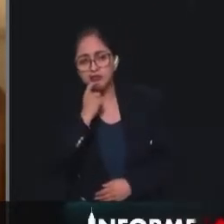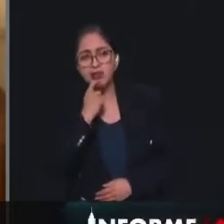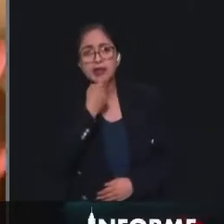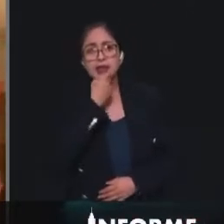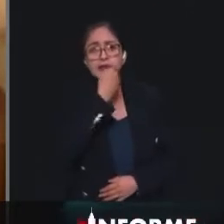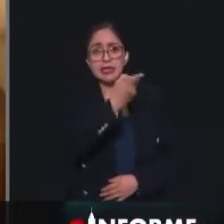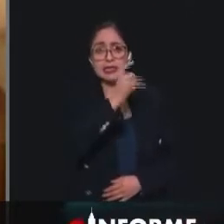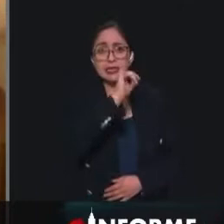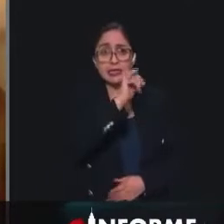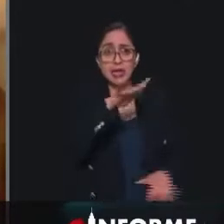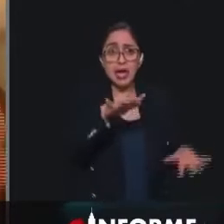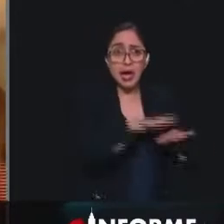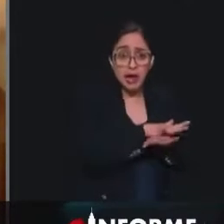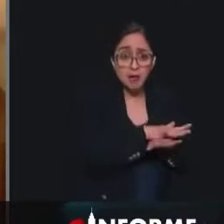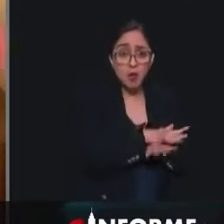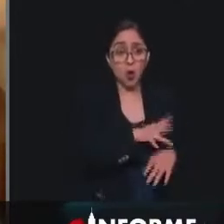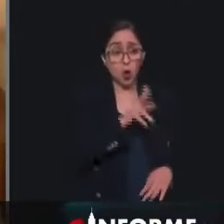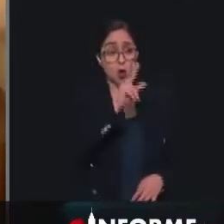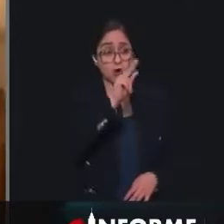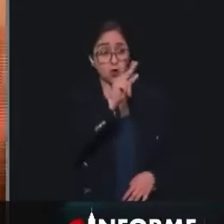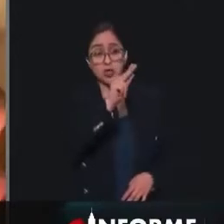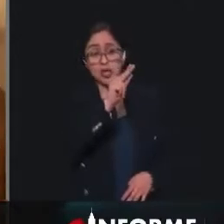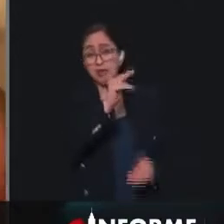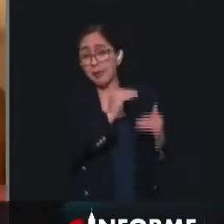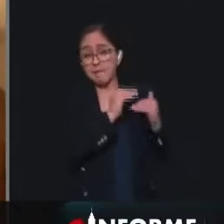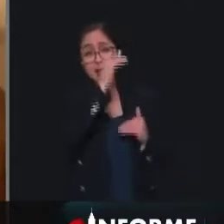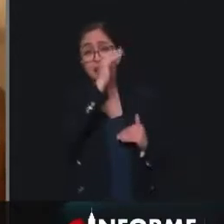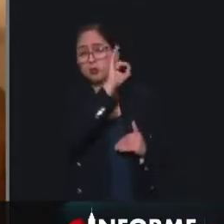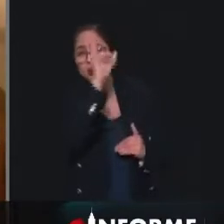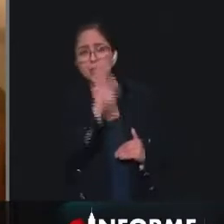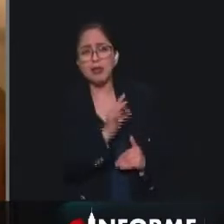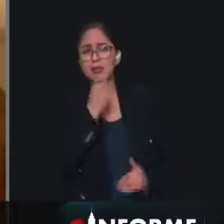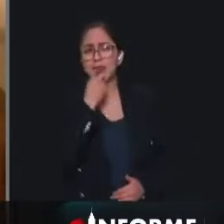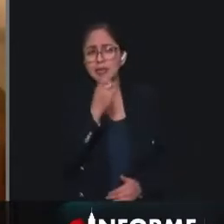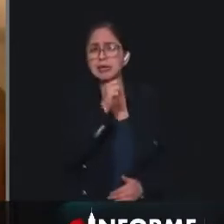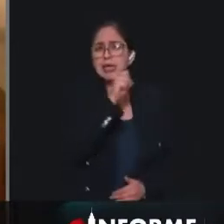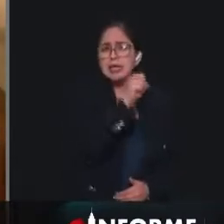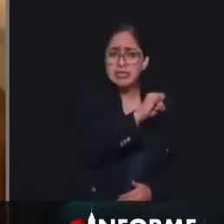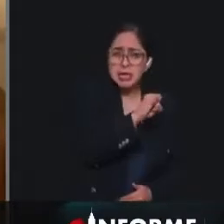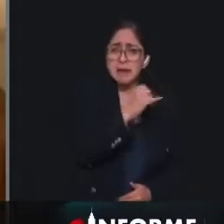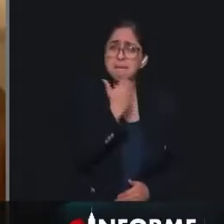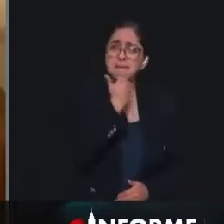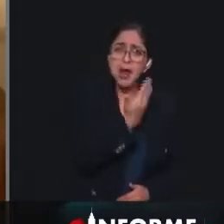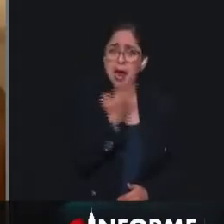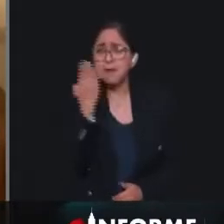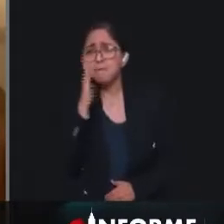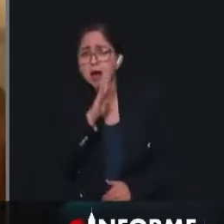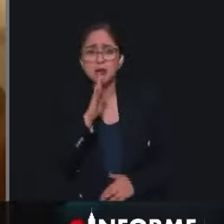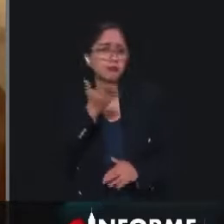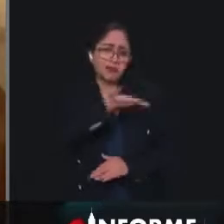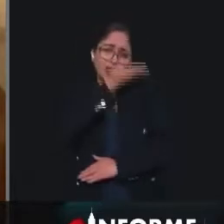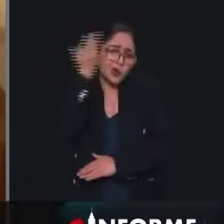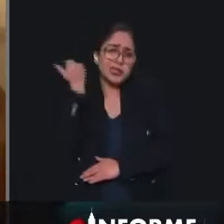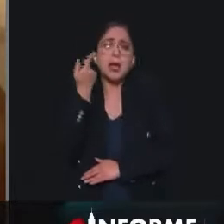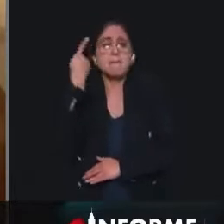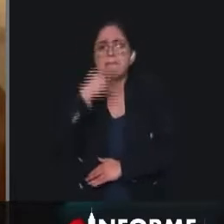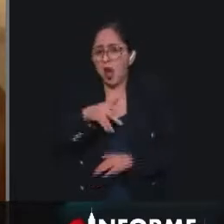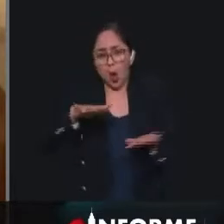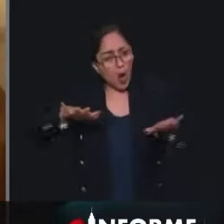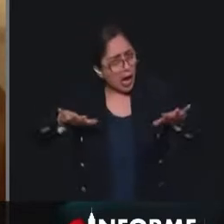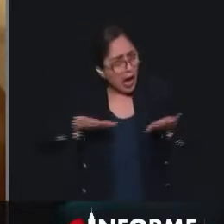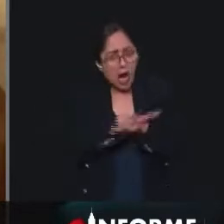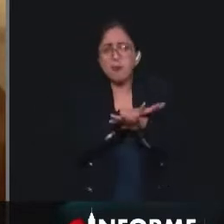y el 80 y tantos % dice que sí, para bien o para mal, pero todo el mundo percibe un cambio y creo que eso es también